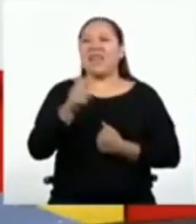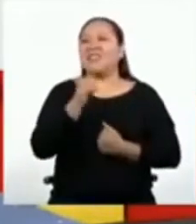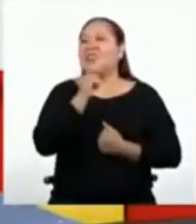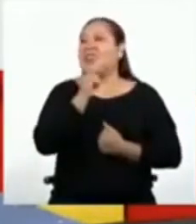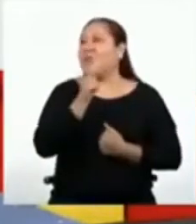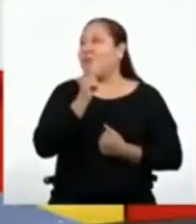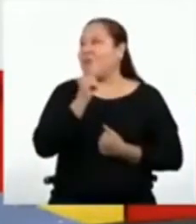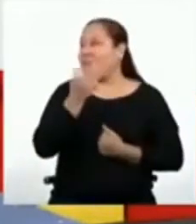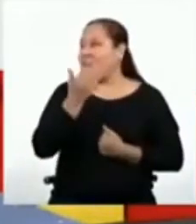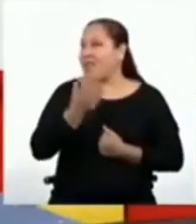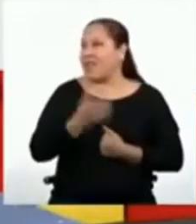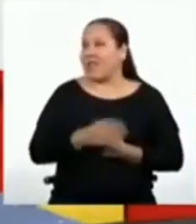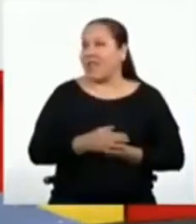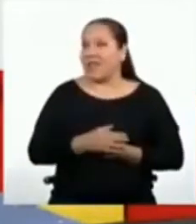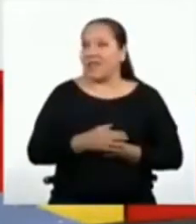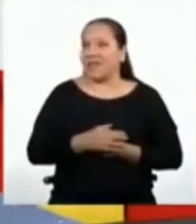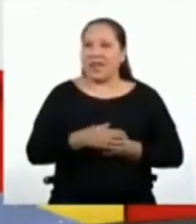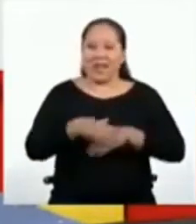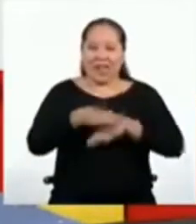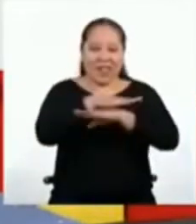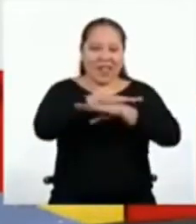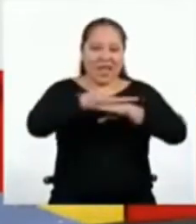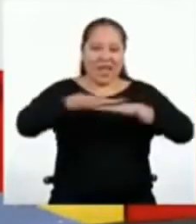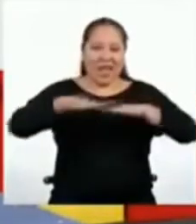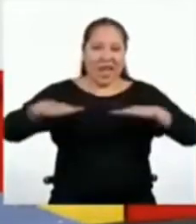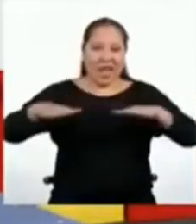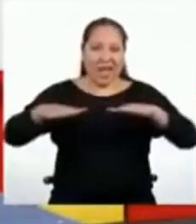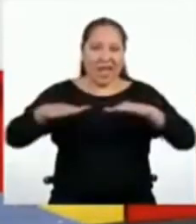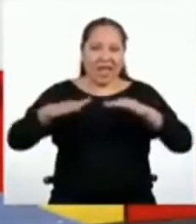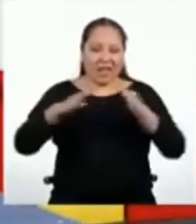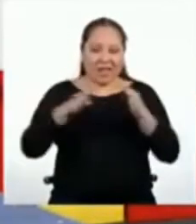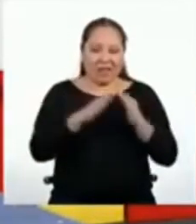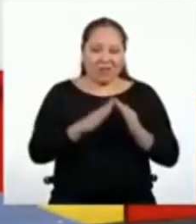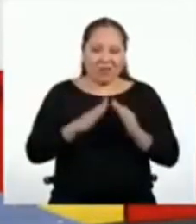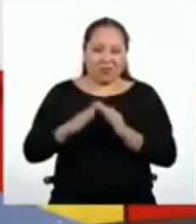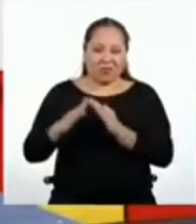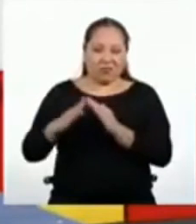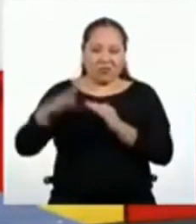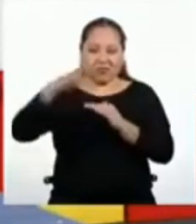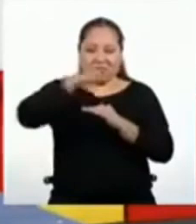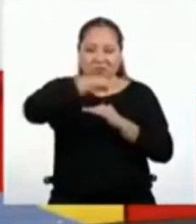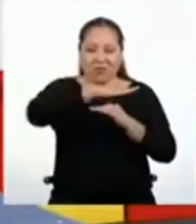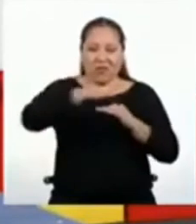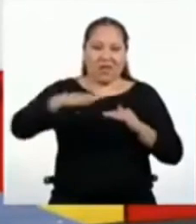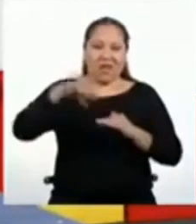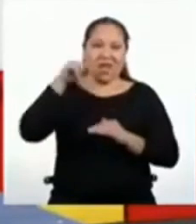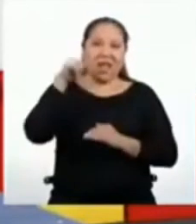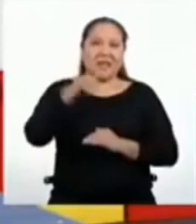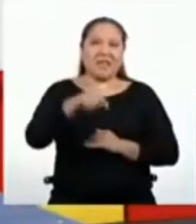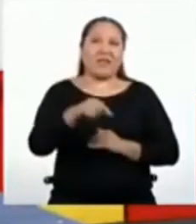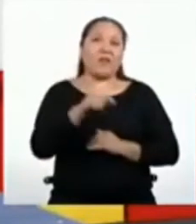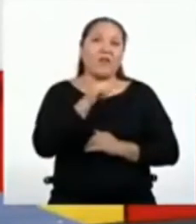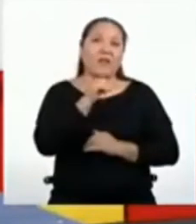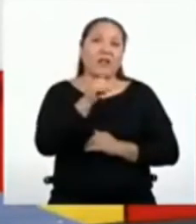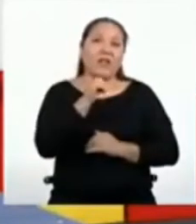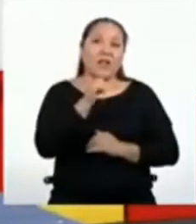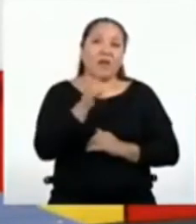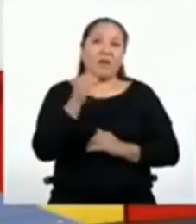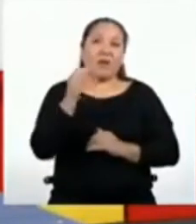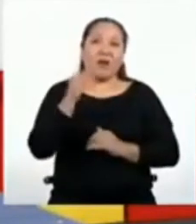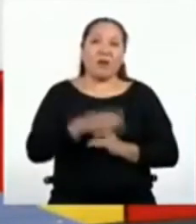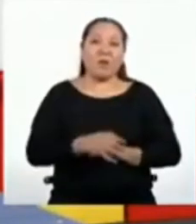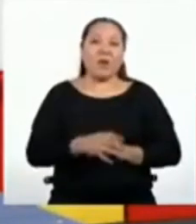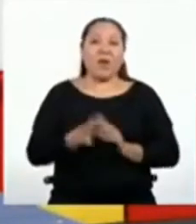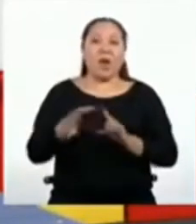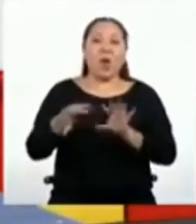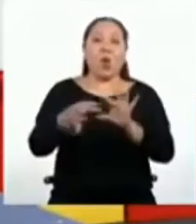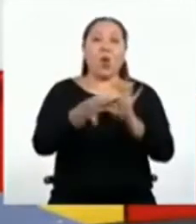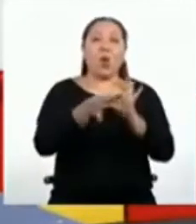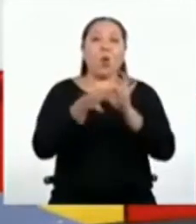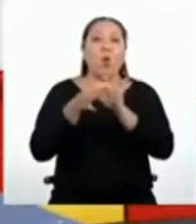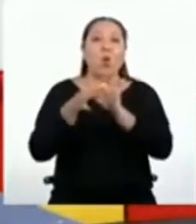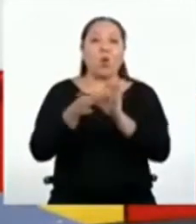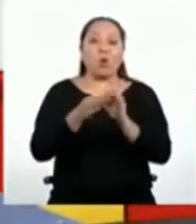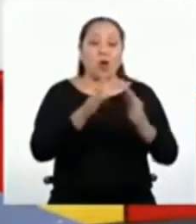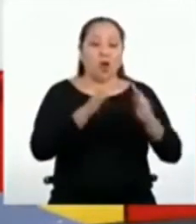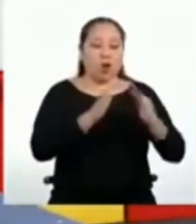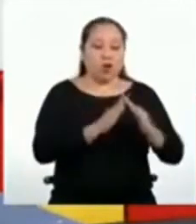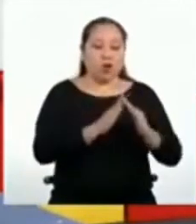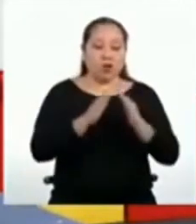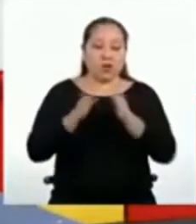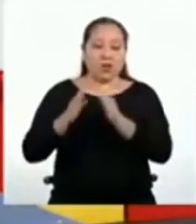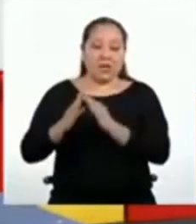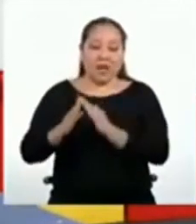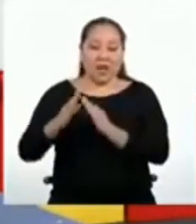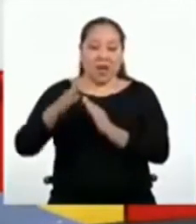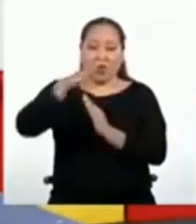que me faltaba. La carta horizontal. Esta es la que sirve para reunir ambos triangulitos y